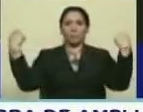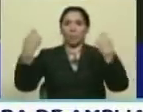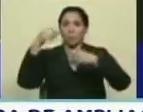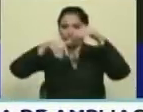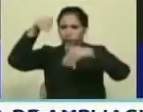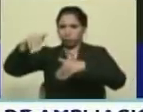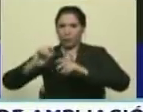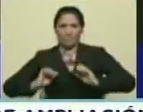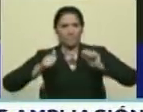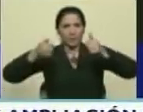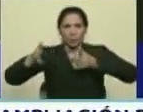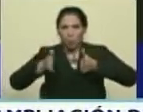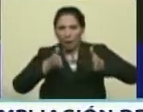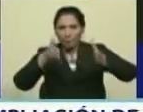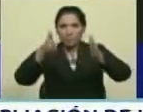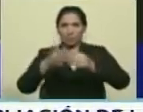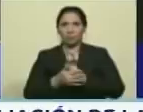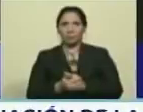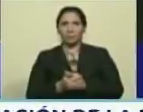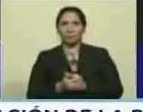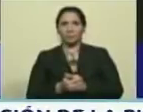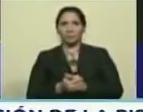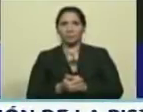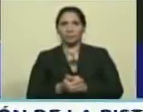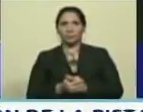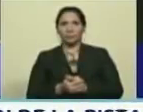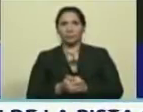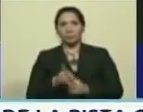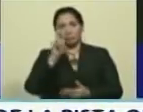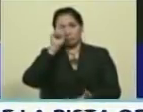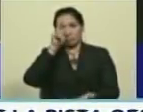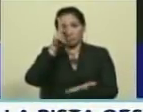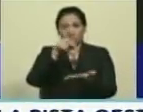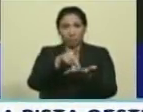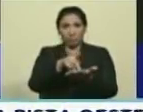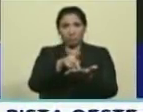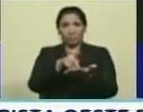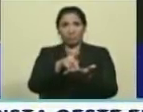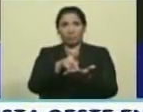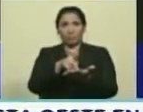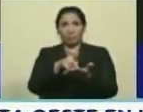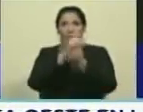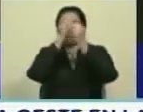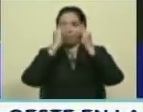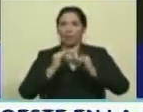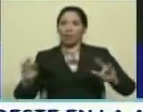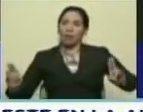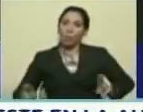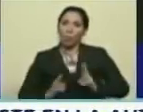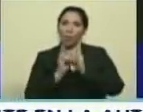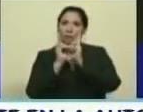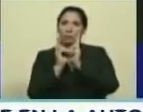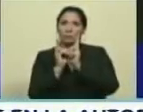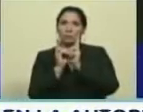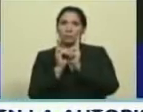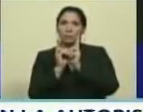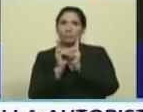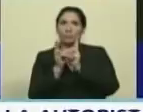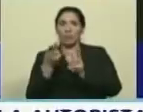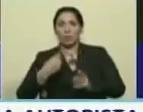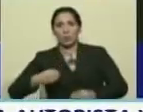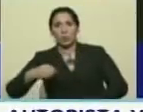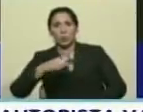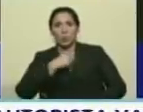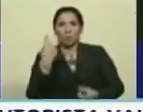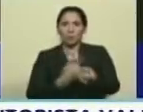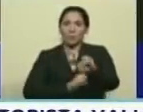Y comenzó un camino que nos llevó a un feliz encuentro con nuestra hermana